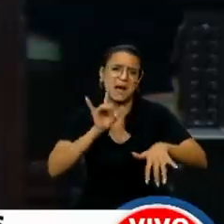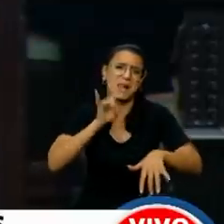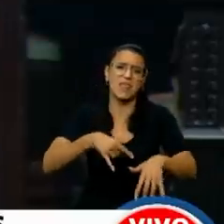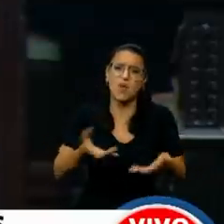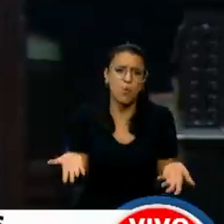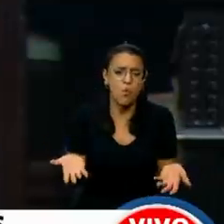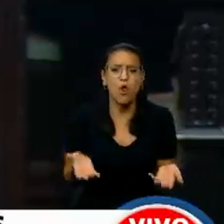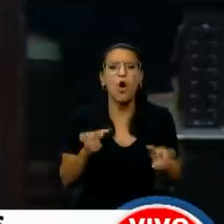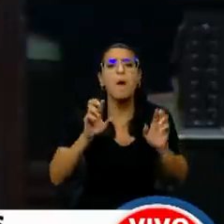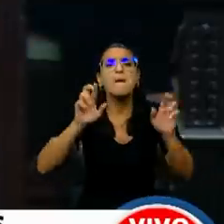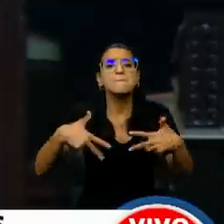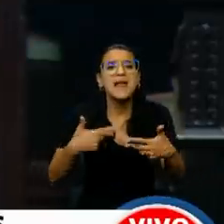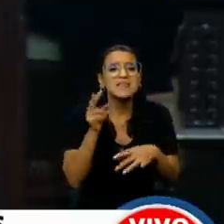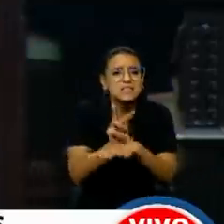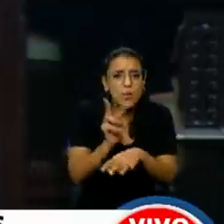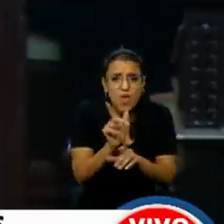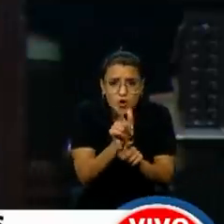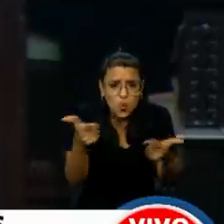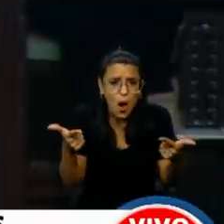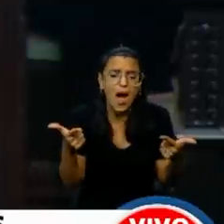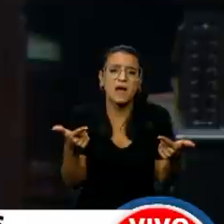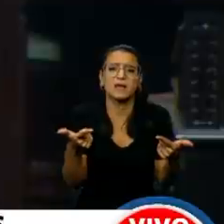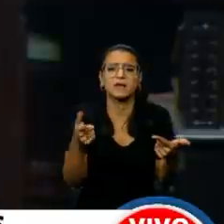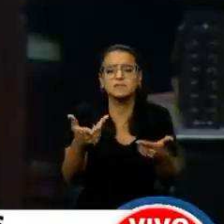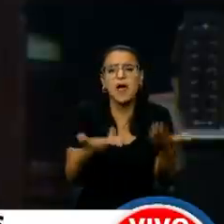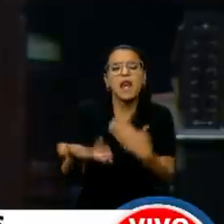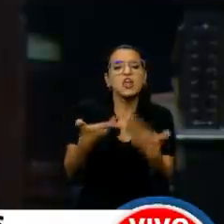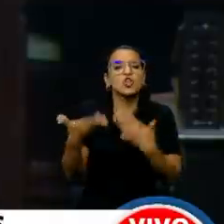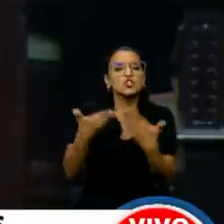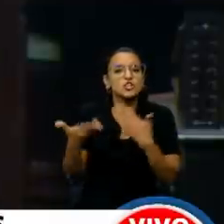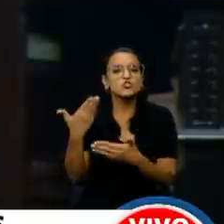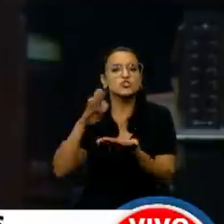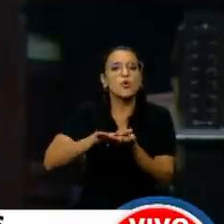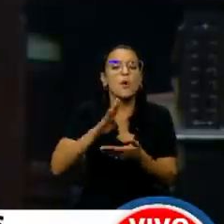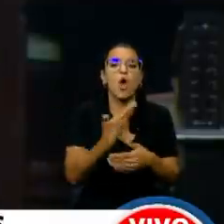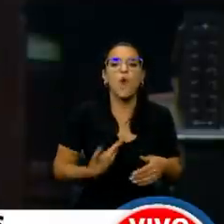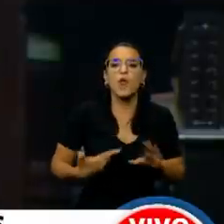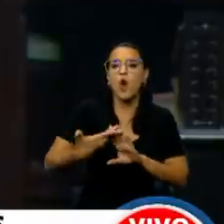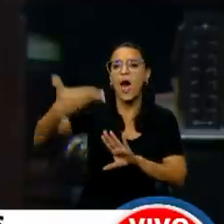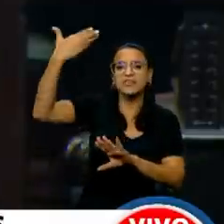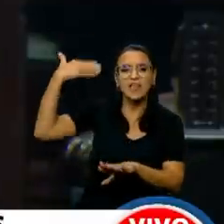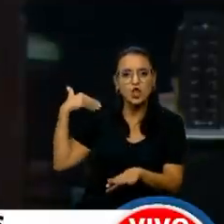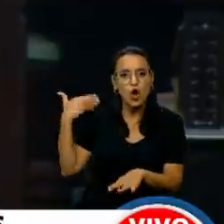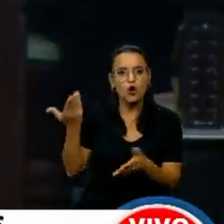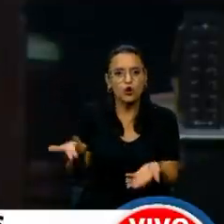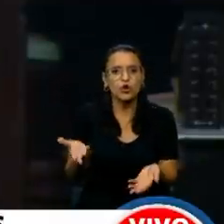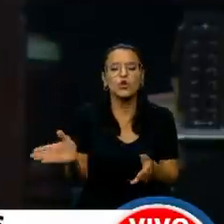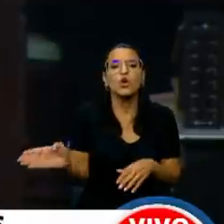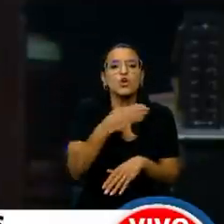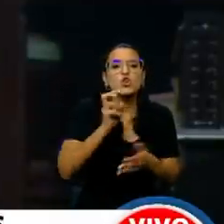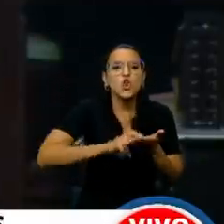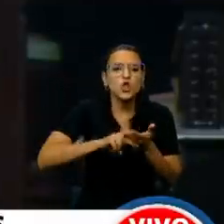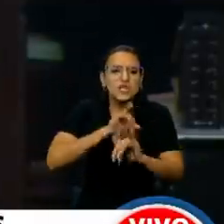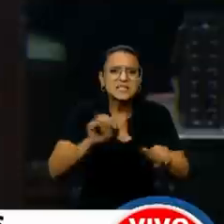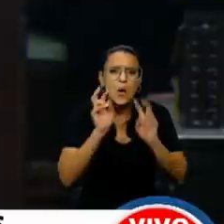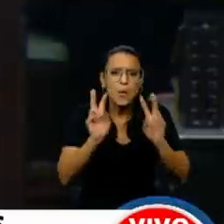tenemos un plan de seguridad cada vez y un retroceso con respecto al gobierno anterior cada vez todas las noticias que